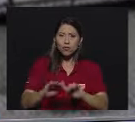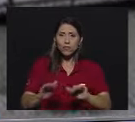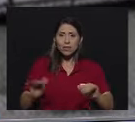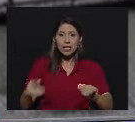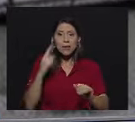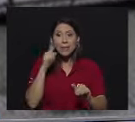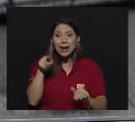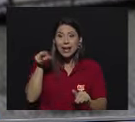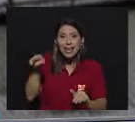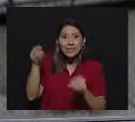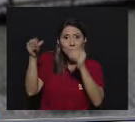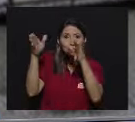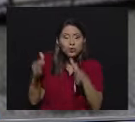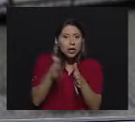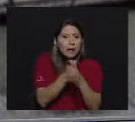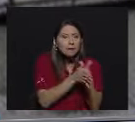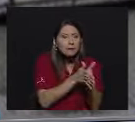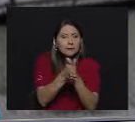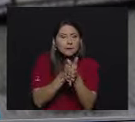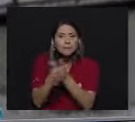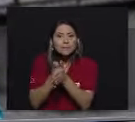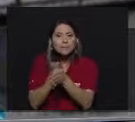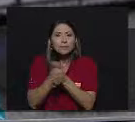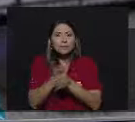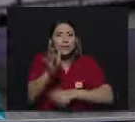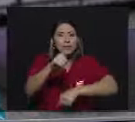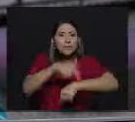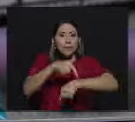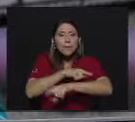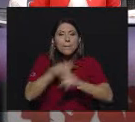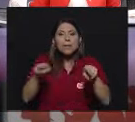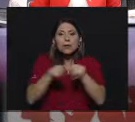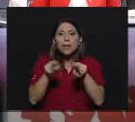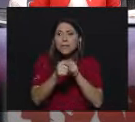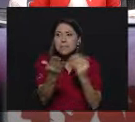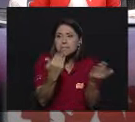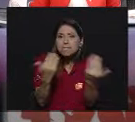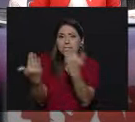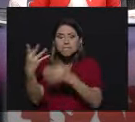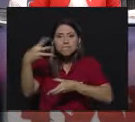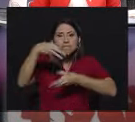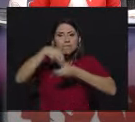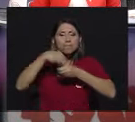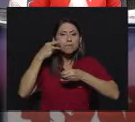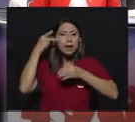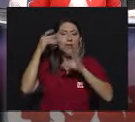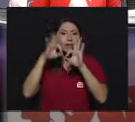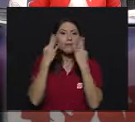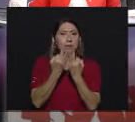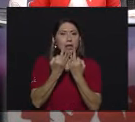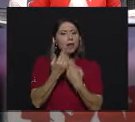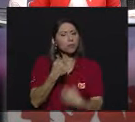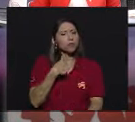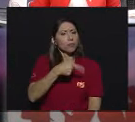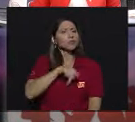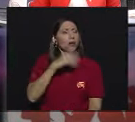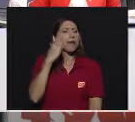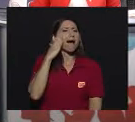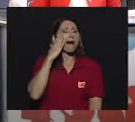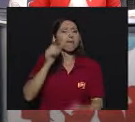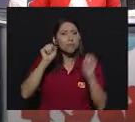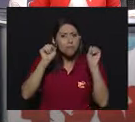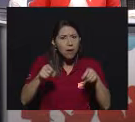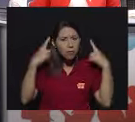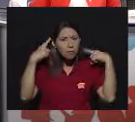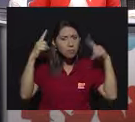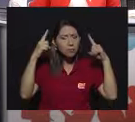infantil para sacar el máximo provecho de esta etapa, pero involucrar a los padres de familia. Yo por experiencia personal les digo que eso es posible y que